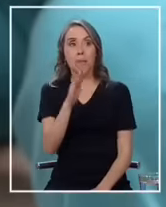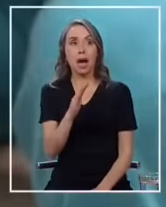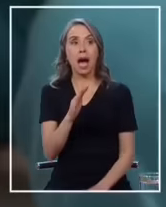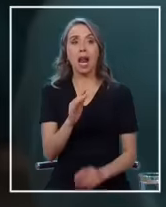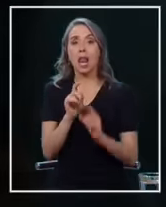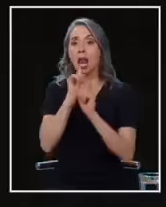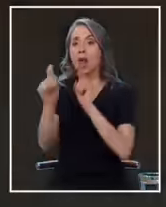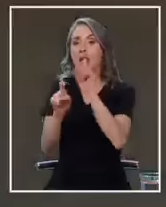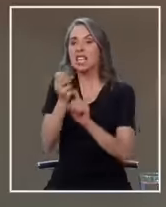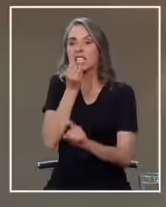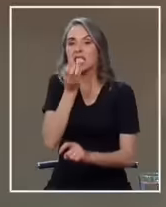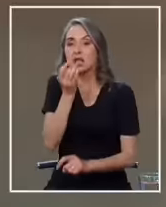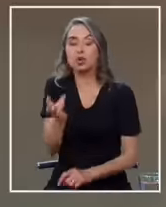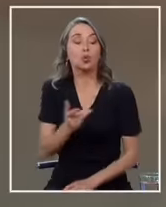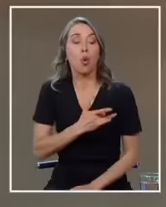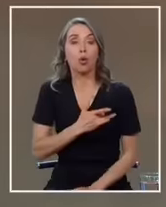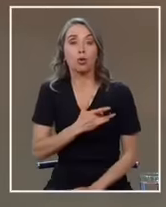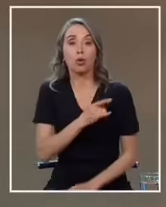les insultaba.